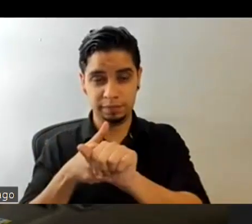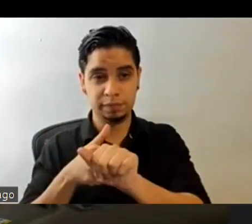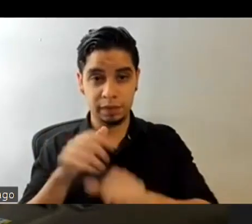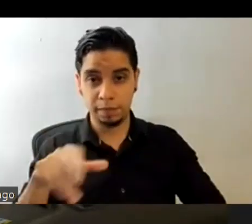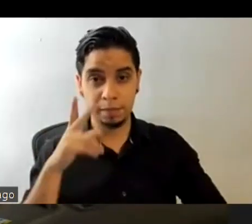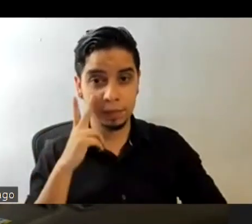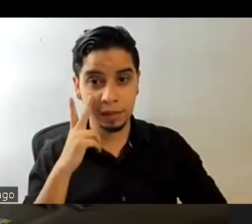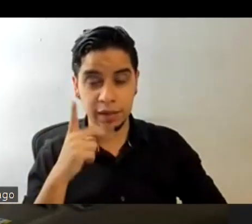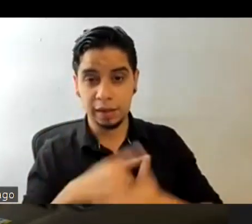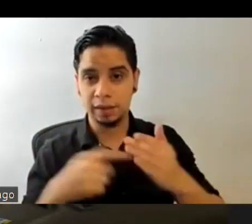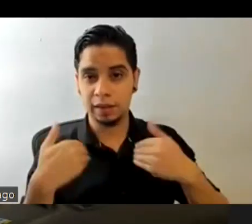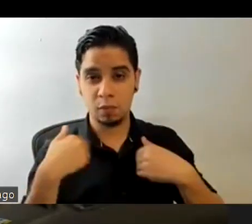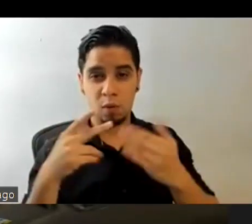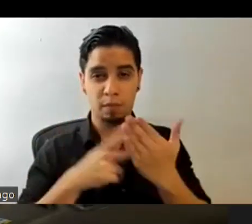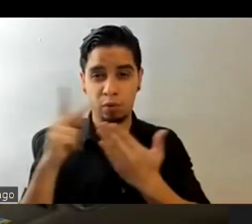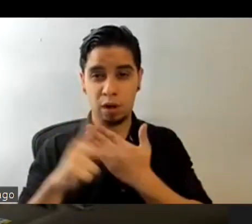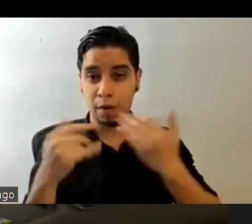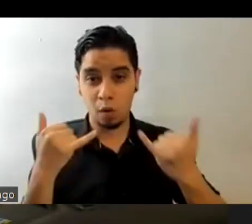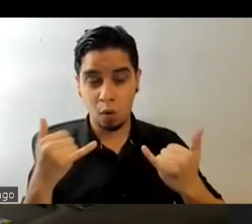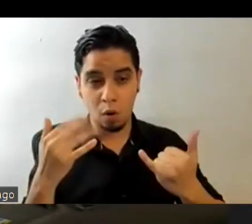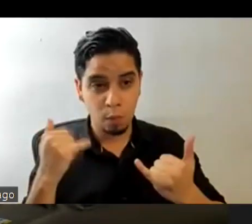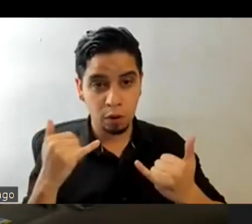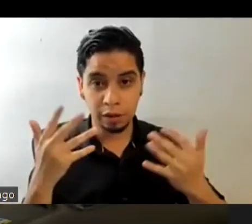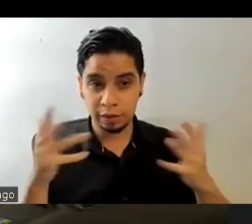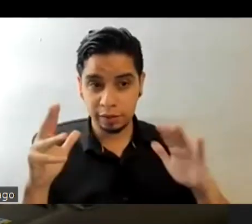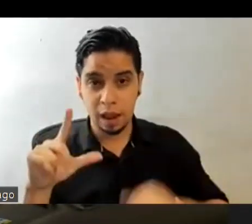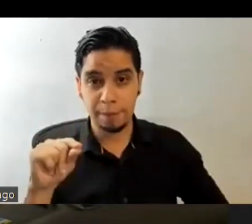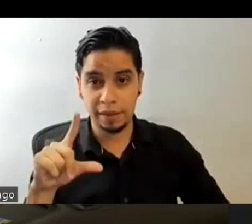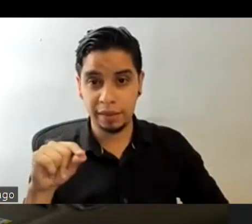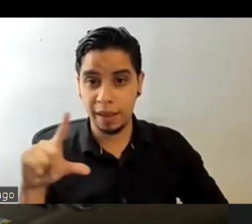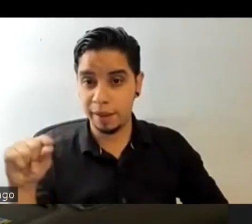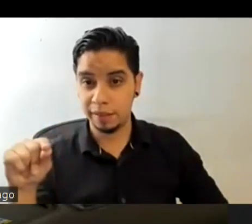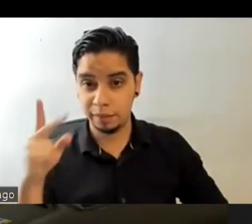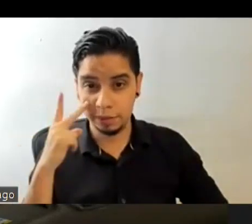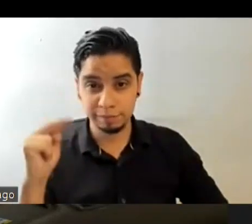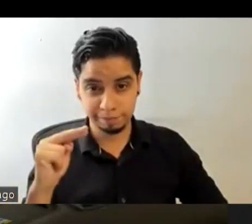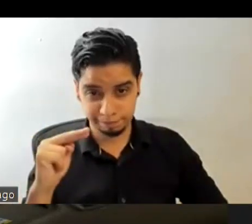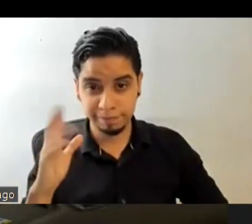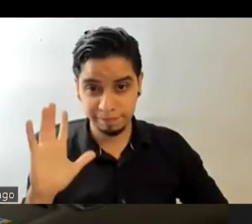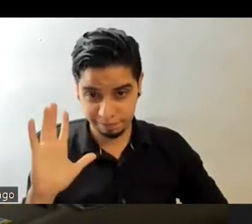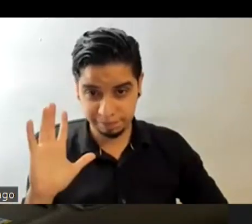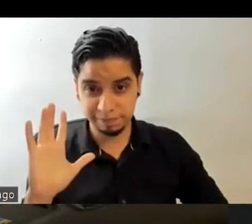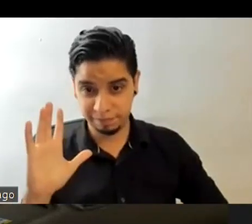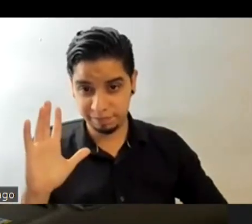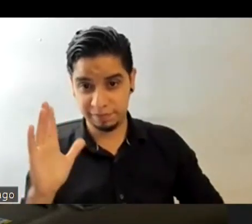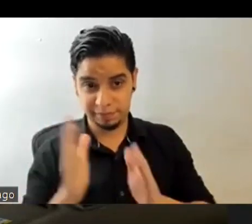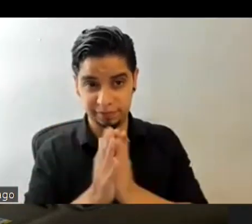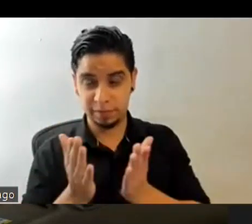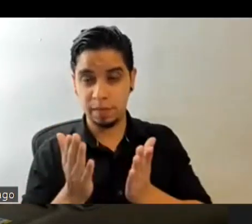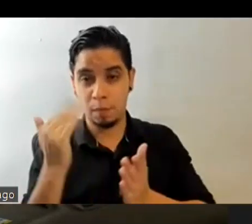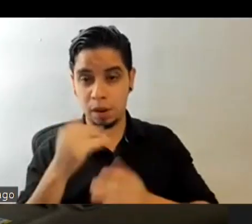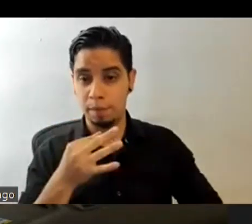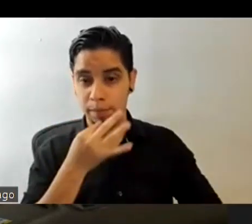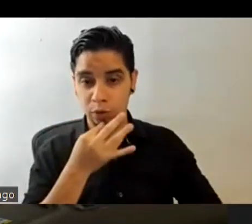mira, que tenemos un programazo hoy, porque mira, 2020, por ahí 2020, que por ahí viene, porque es un